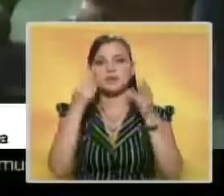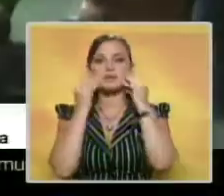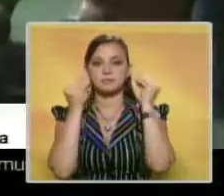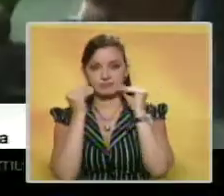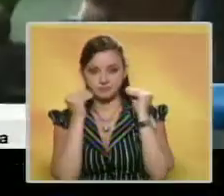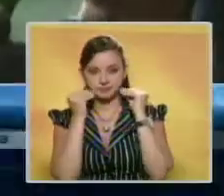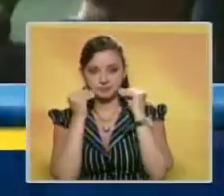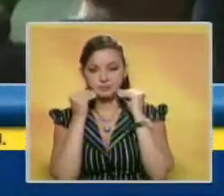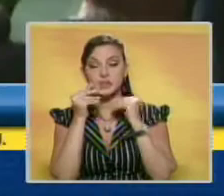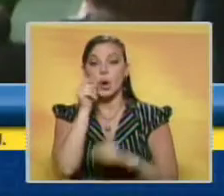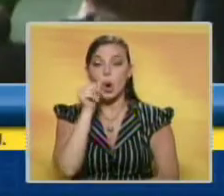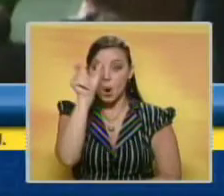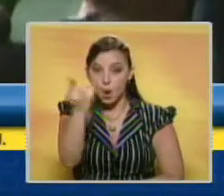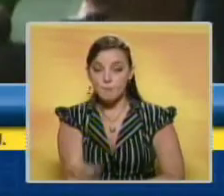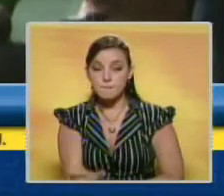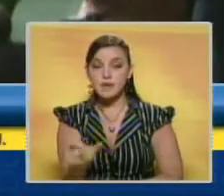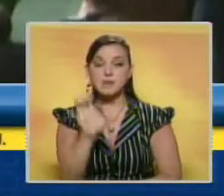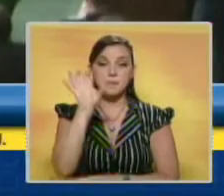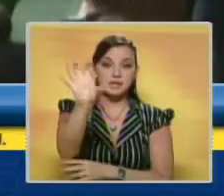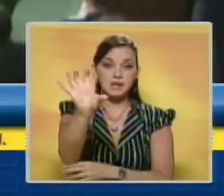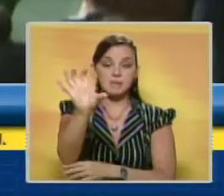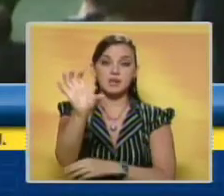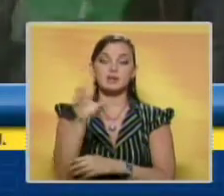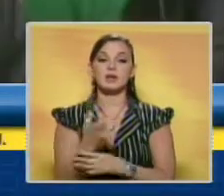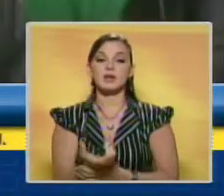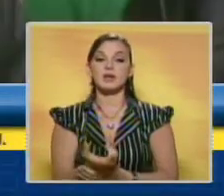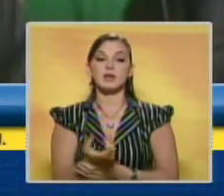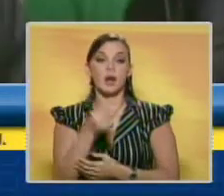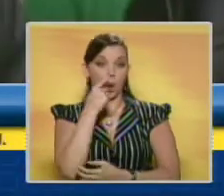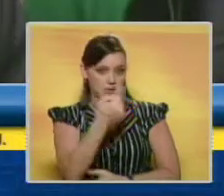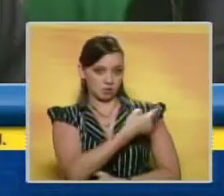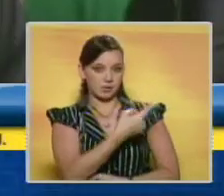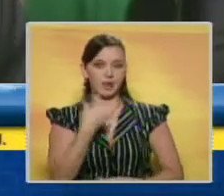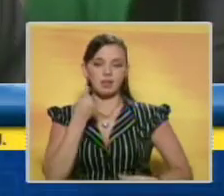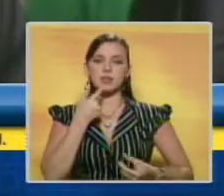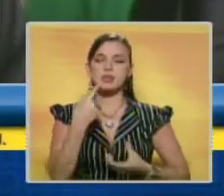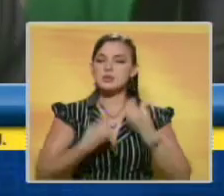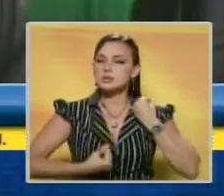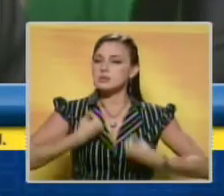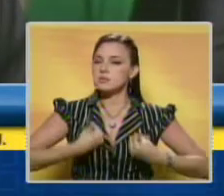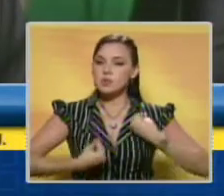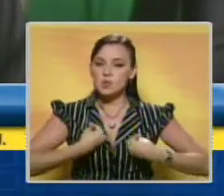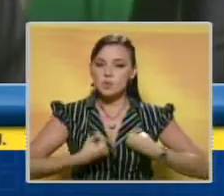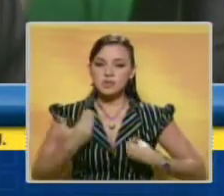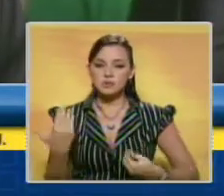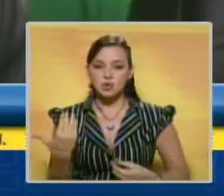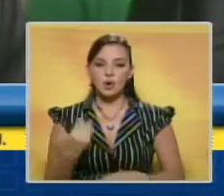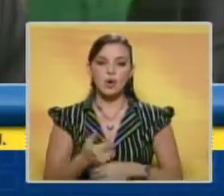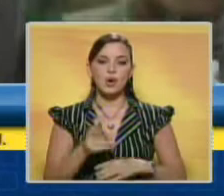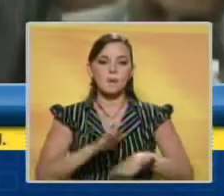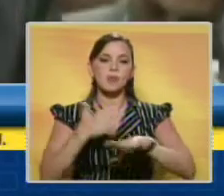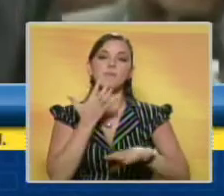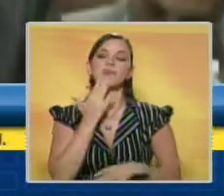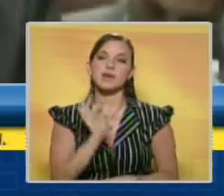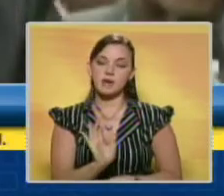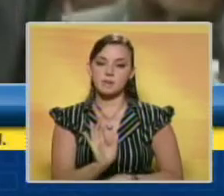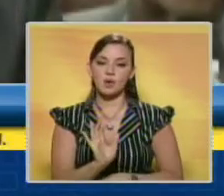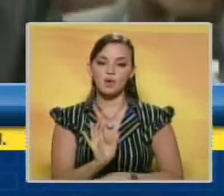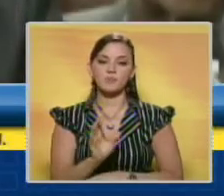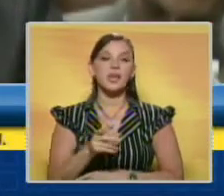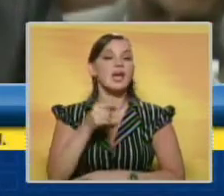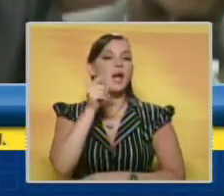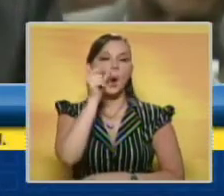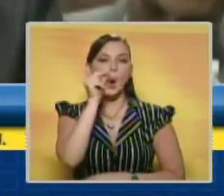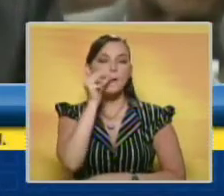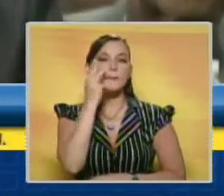El funcionario del Departamento de Estado, Alex Lee, expresó su preocupación en el caso de que el presidente Nicolás Maduro utilice sus